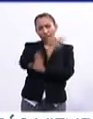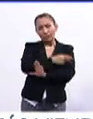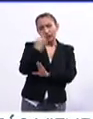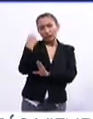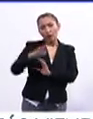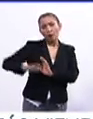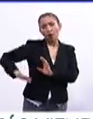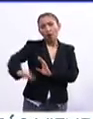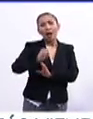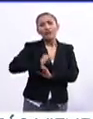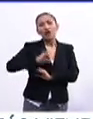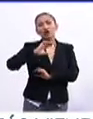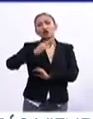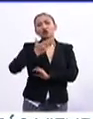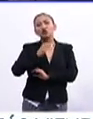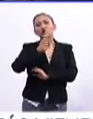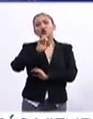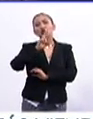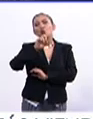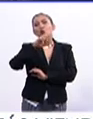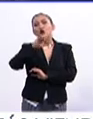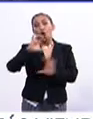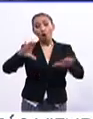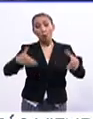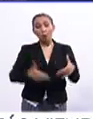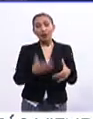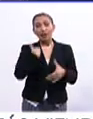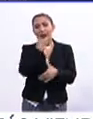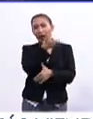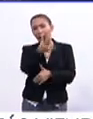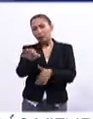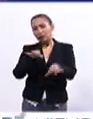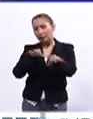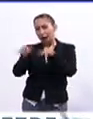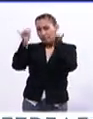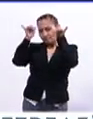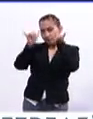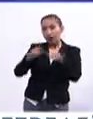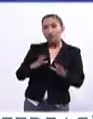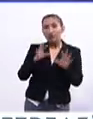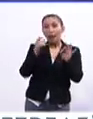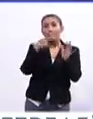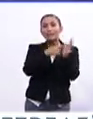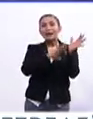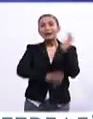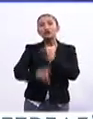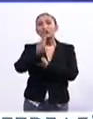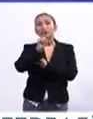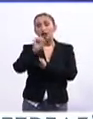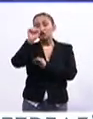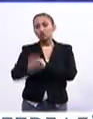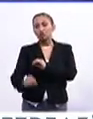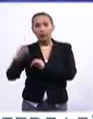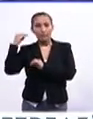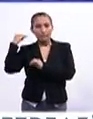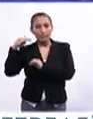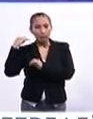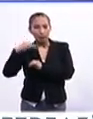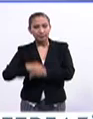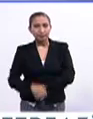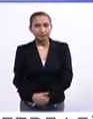vez fue el viejo Churumuco, una comunidad agrícola y ganadera fundada en 1530 al sur de Michoacán.